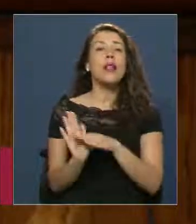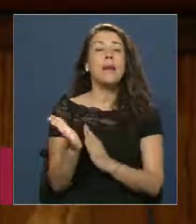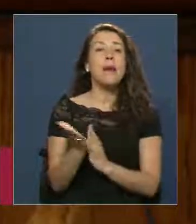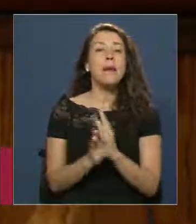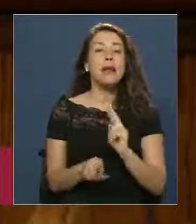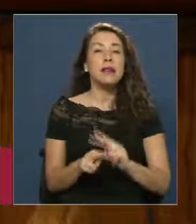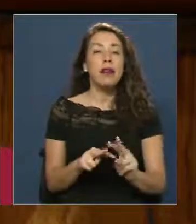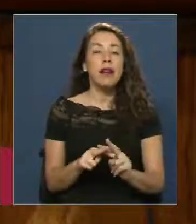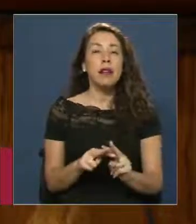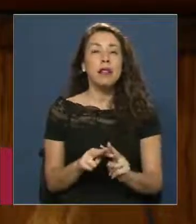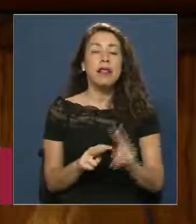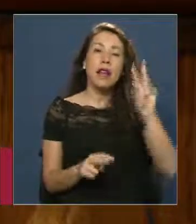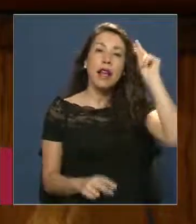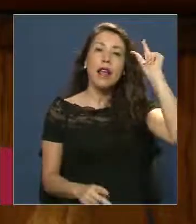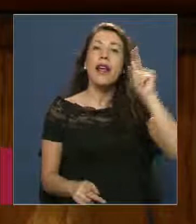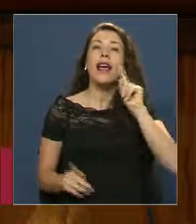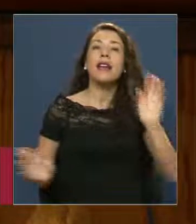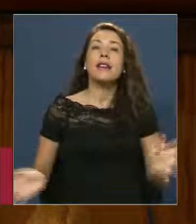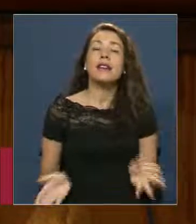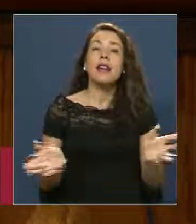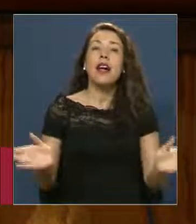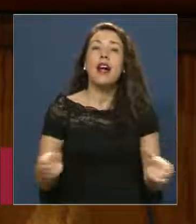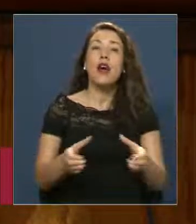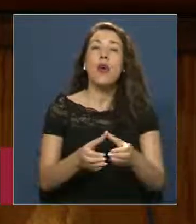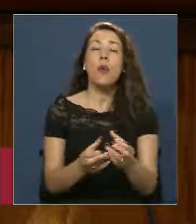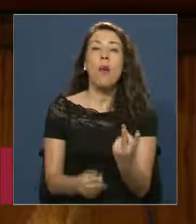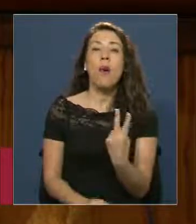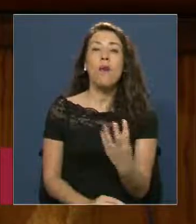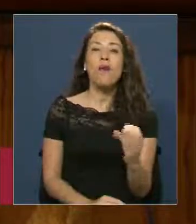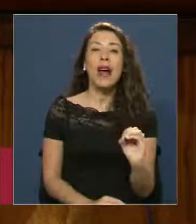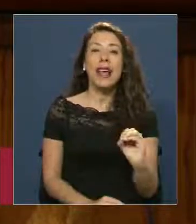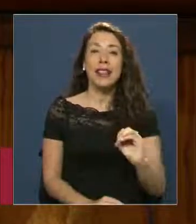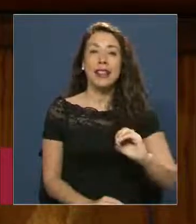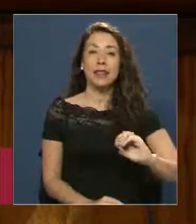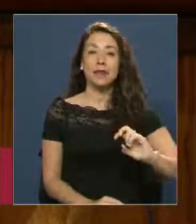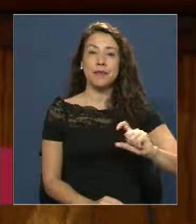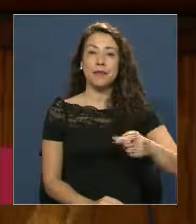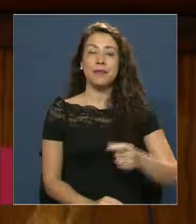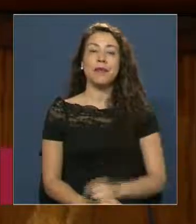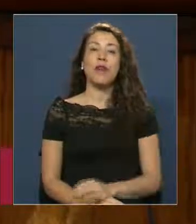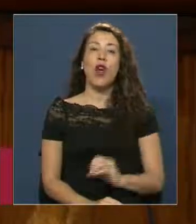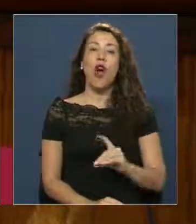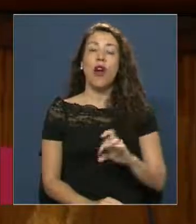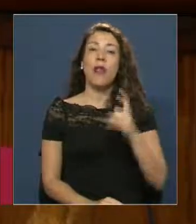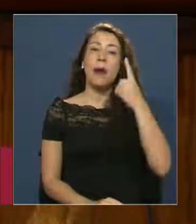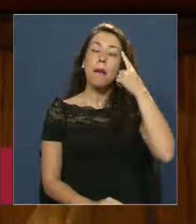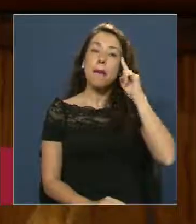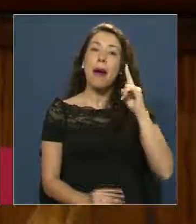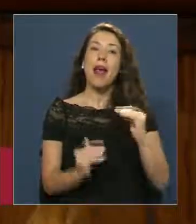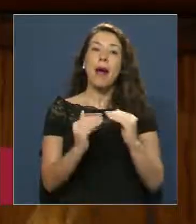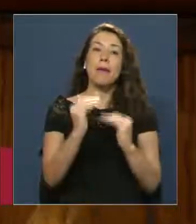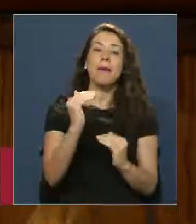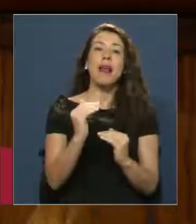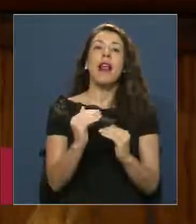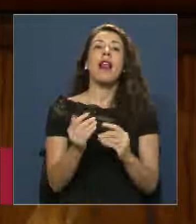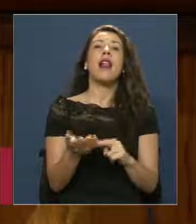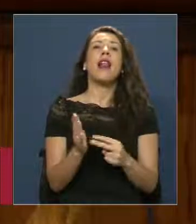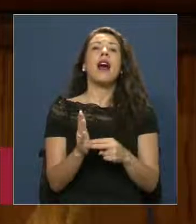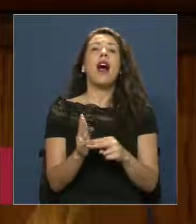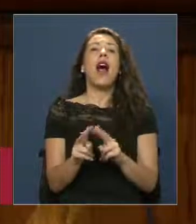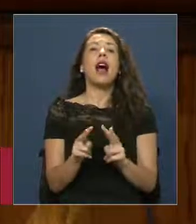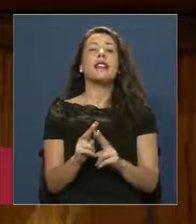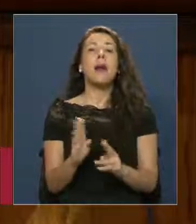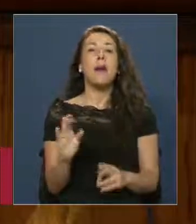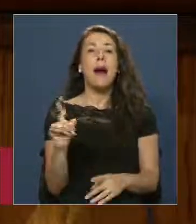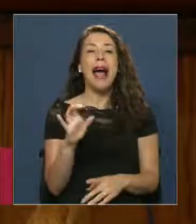implementación de una iniciativa impulsada por el Grupo de los 20, G20, y la OCDE para contrarrestar el fenómeno de la erosión de la